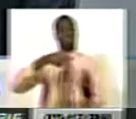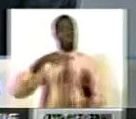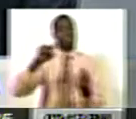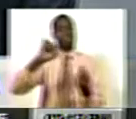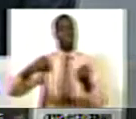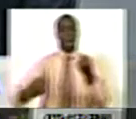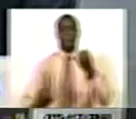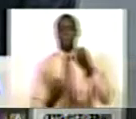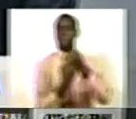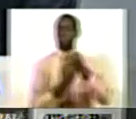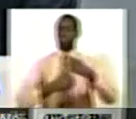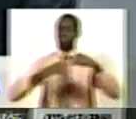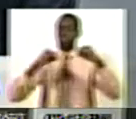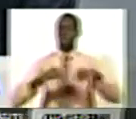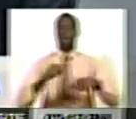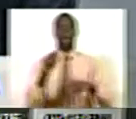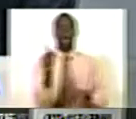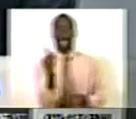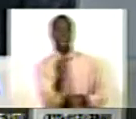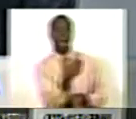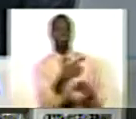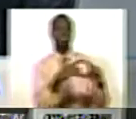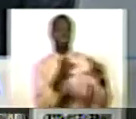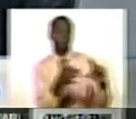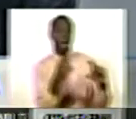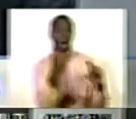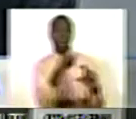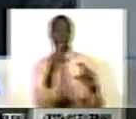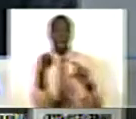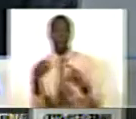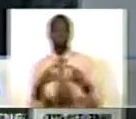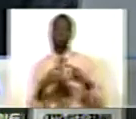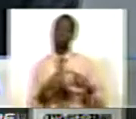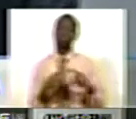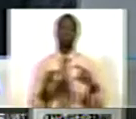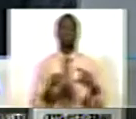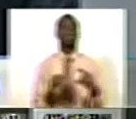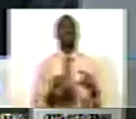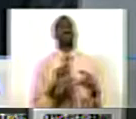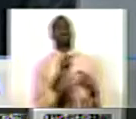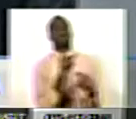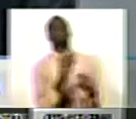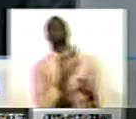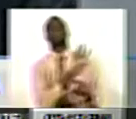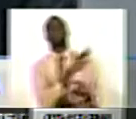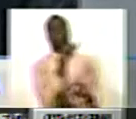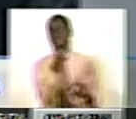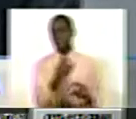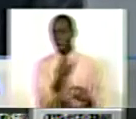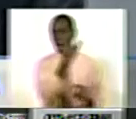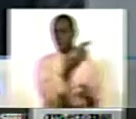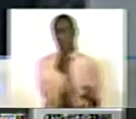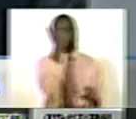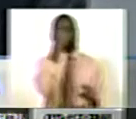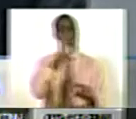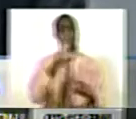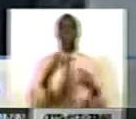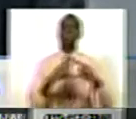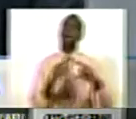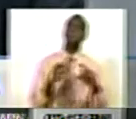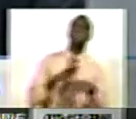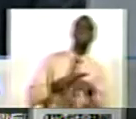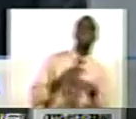donde cada quien con su carnet va a poder tener muy bien y va a tener muy claro que en qué misión social